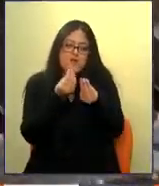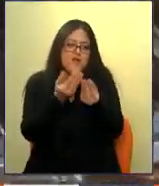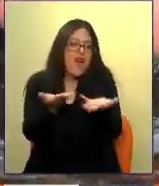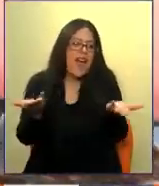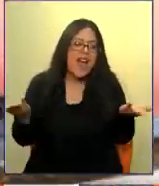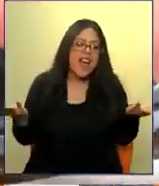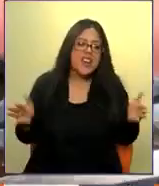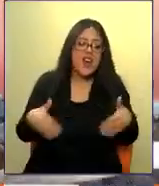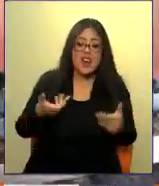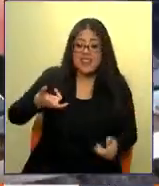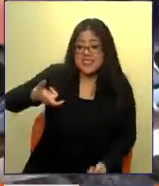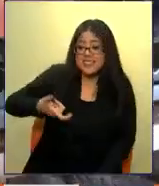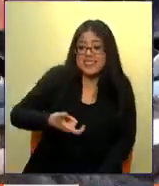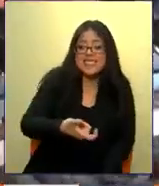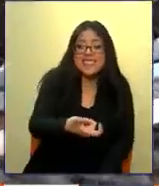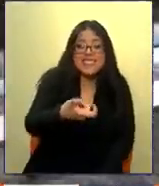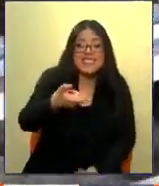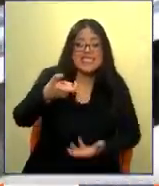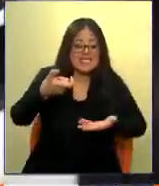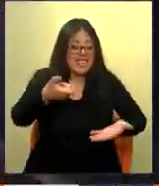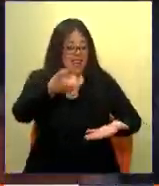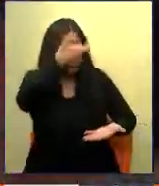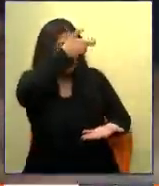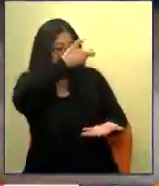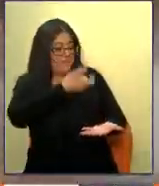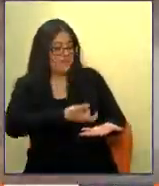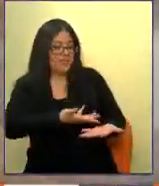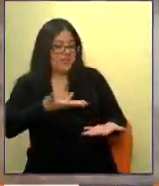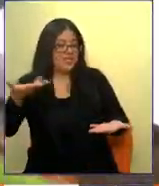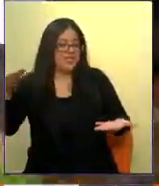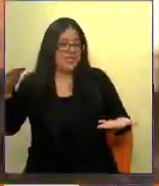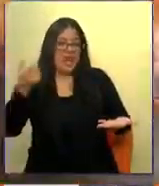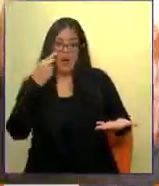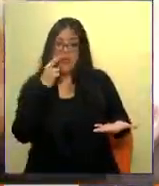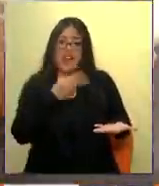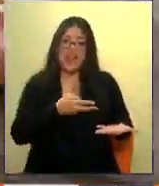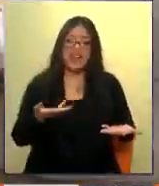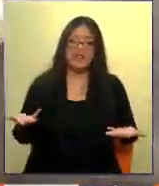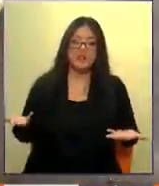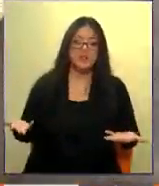sacamos, yo tengo la tablita en la mano. Vamos a la tabla, mira.